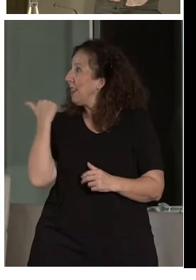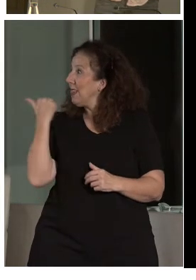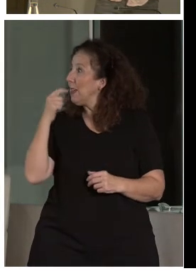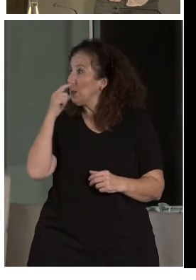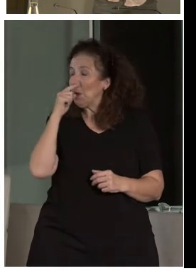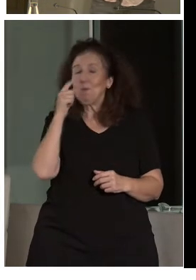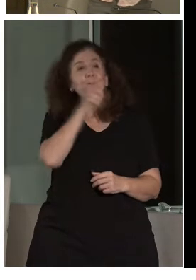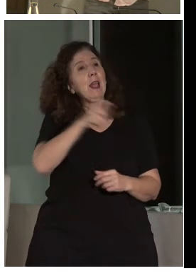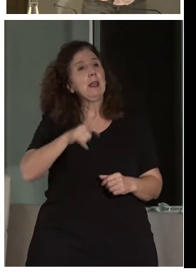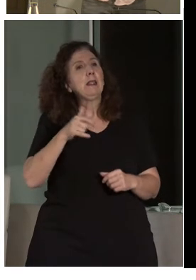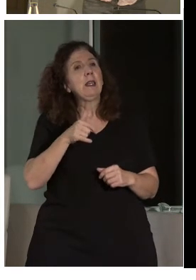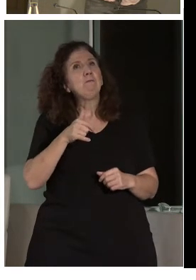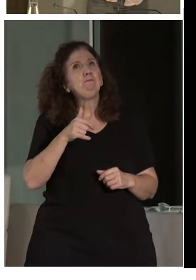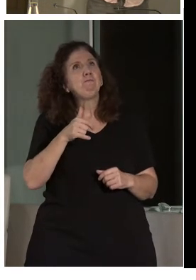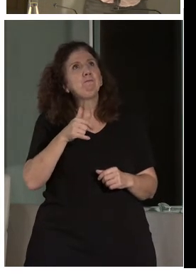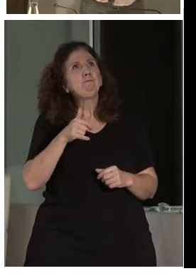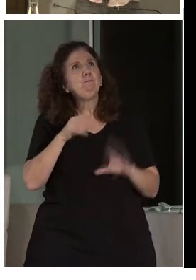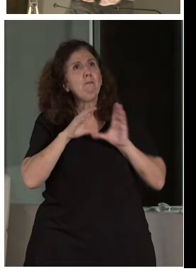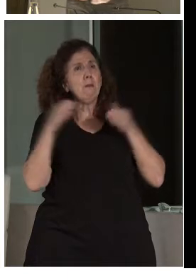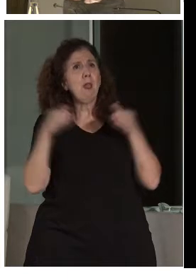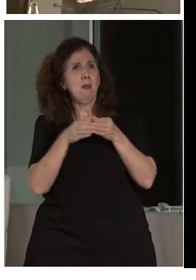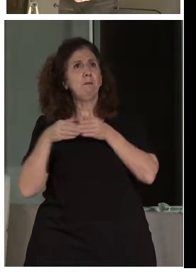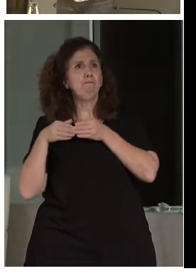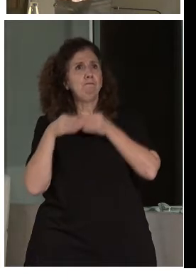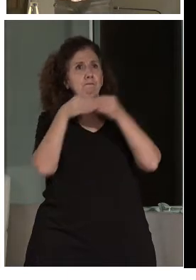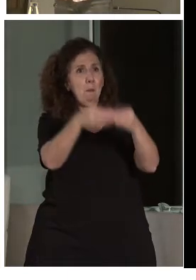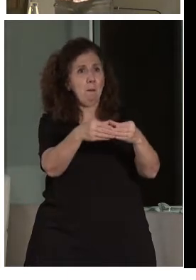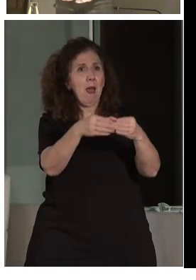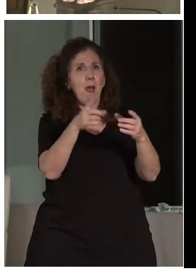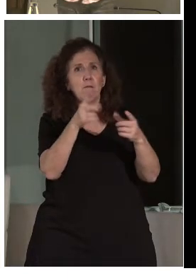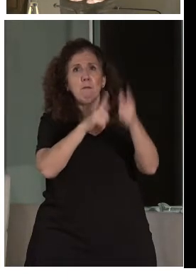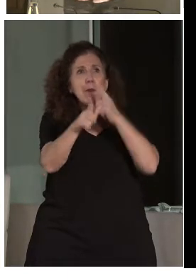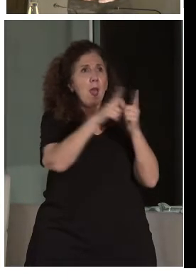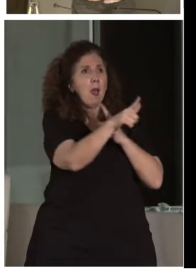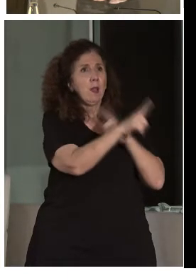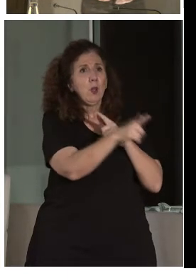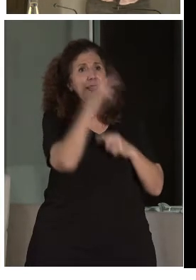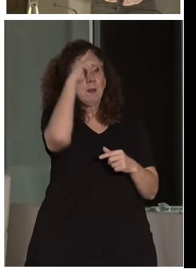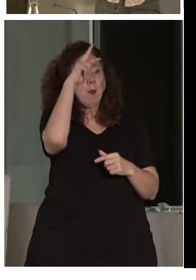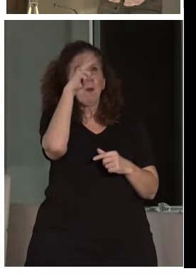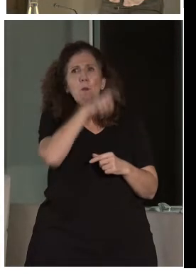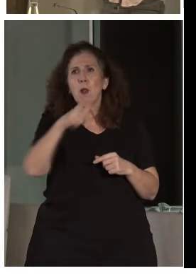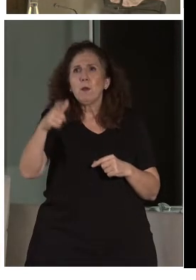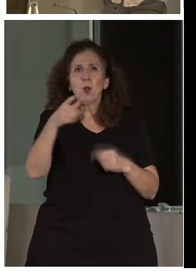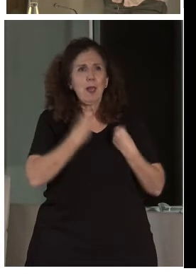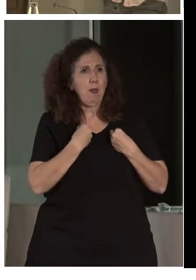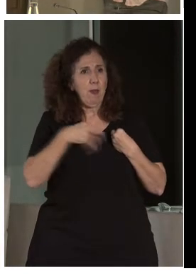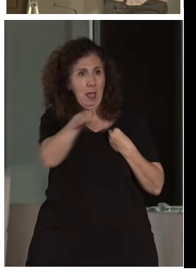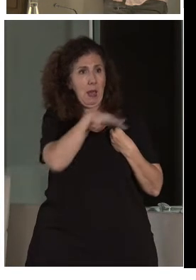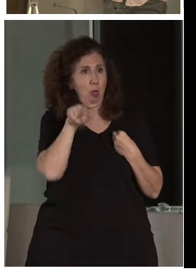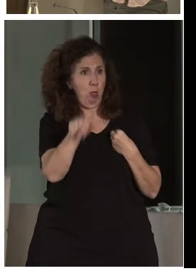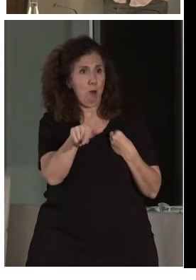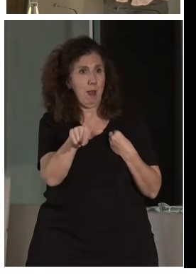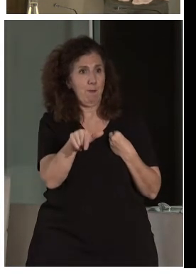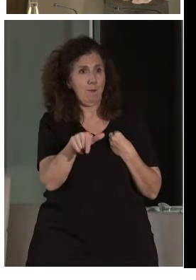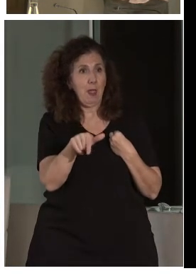siempre que van a lugares es también interactuar, entre comillas, y preocuparse por la gente que vive ahí, ¿no? Y en este caso,